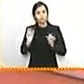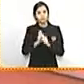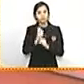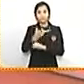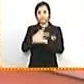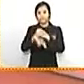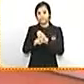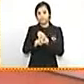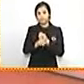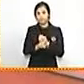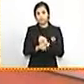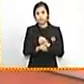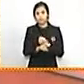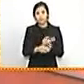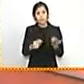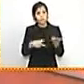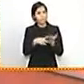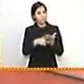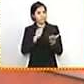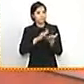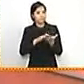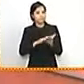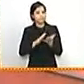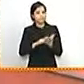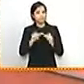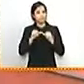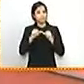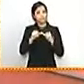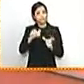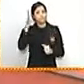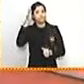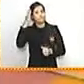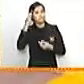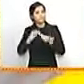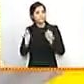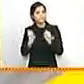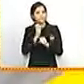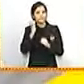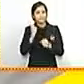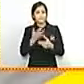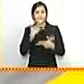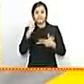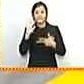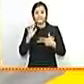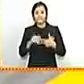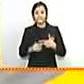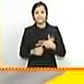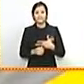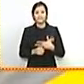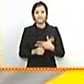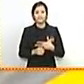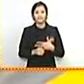3? Espero estén con su boleto en mano porque a continuación conocemos el primer número ganador.